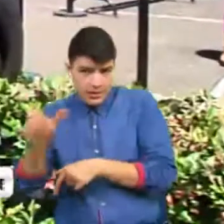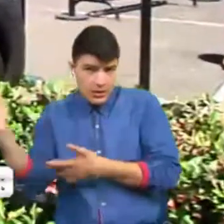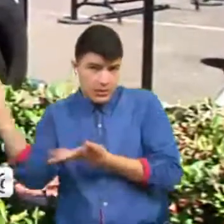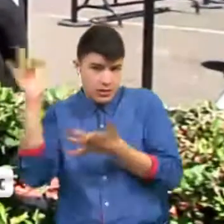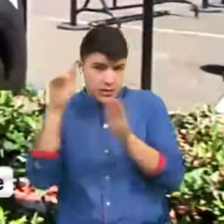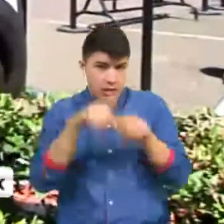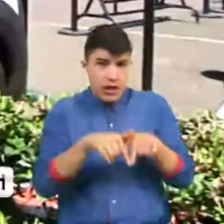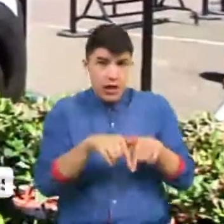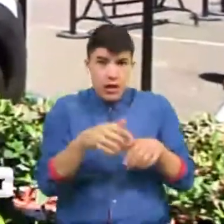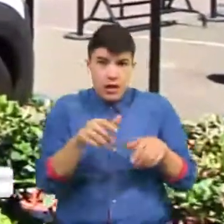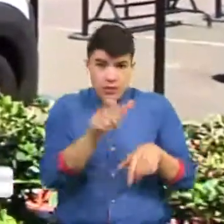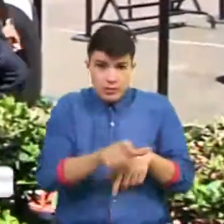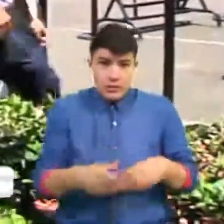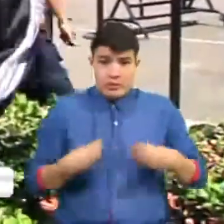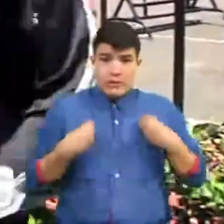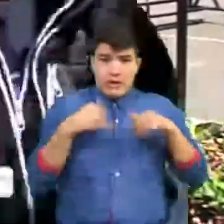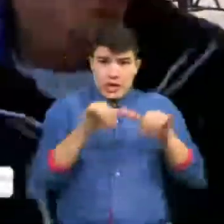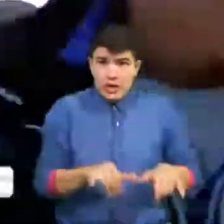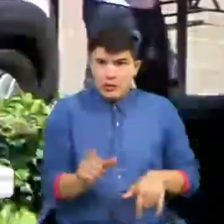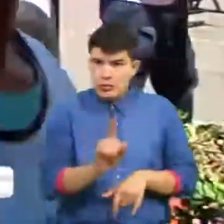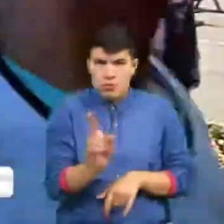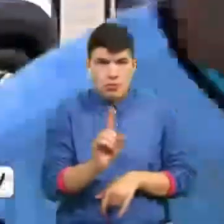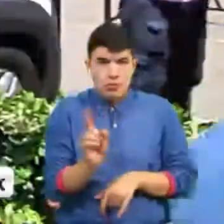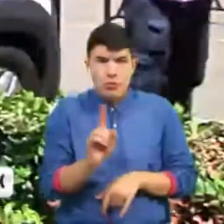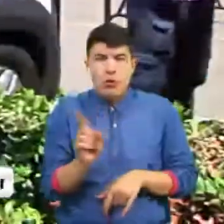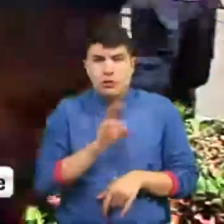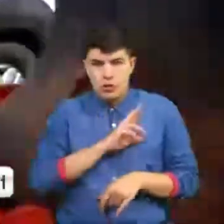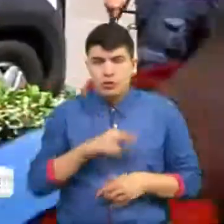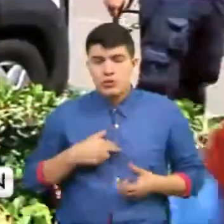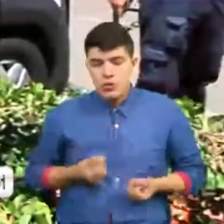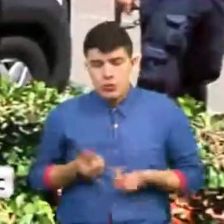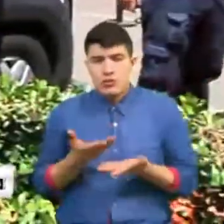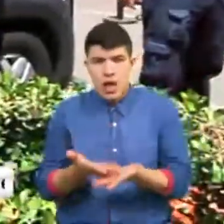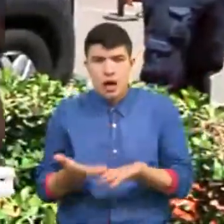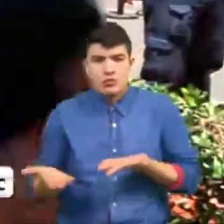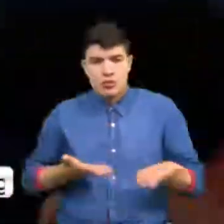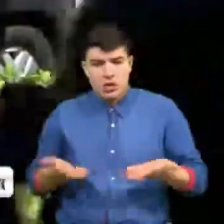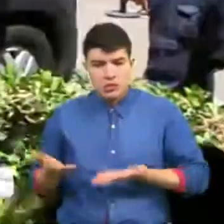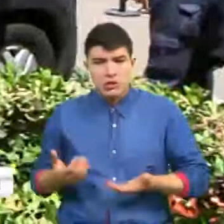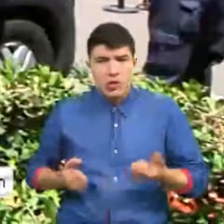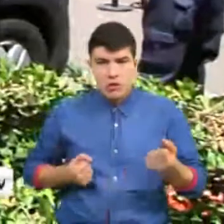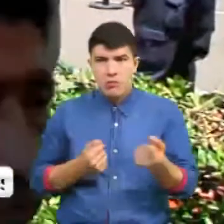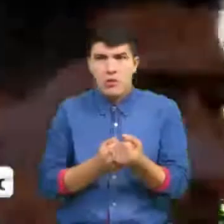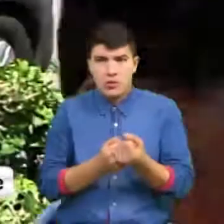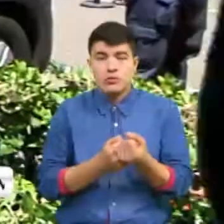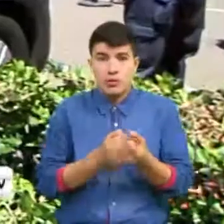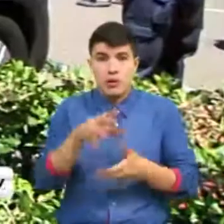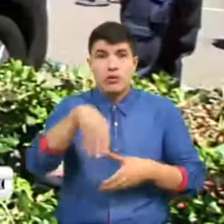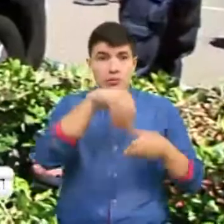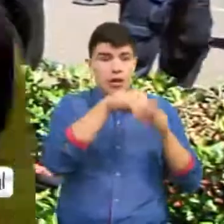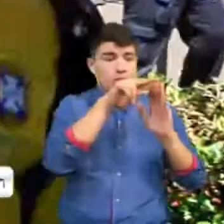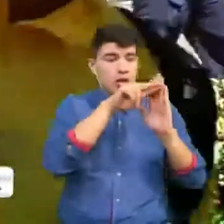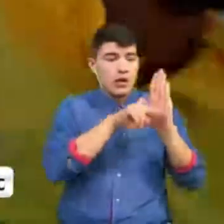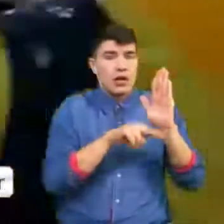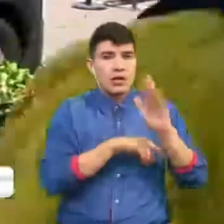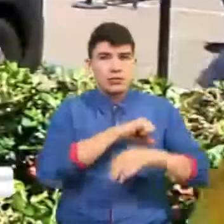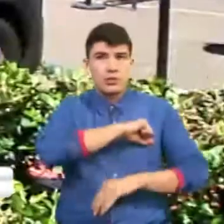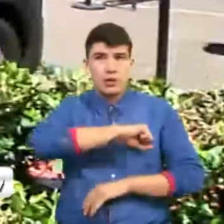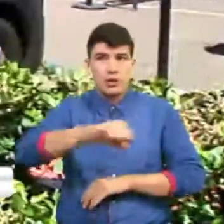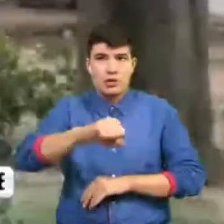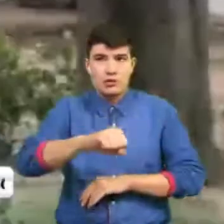la gente se quede a vivir acá, pero sí prestarle un servicio de apoyo como lo contemplan las normas del derecho internacional.